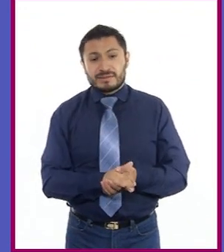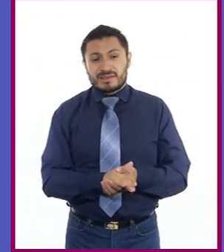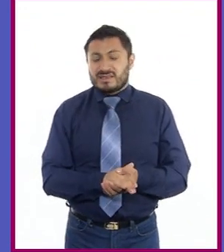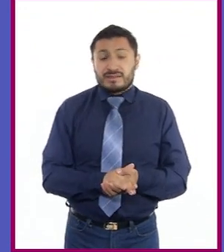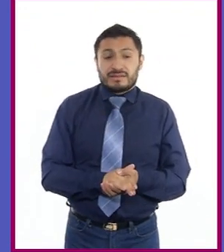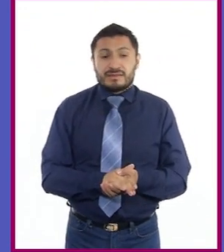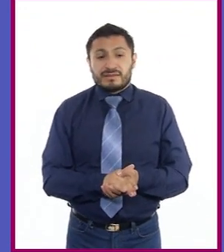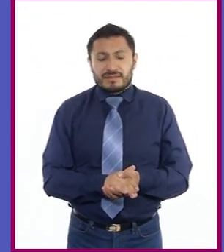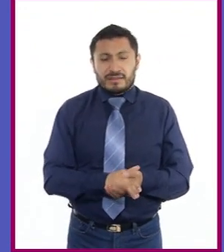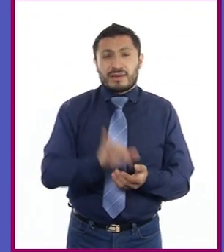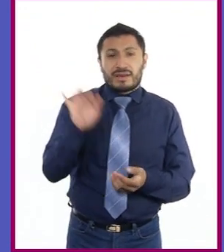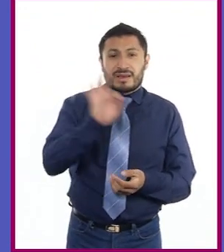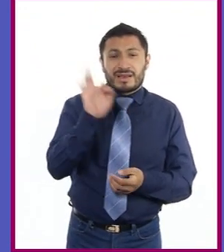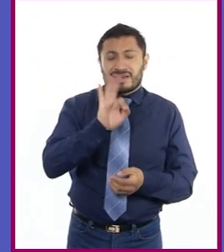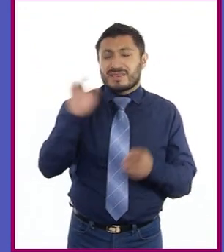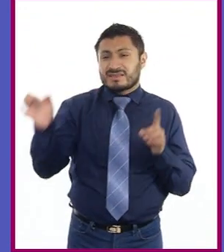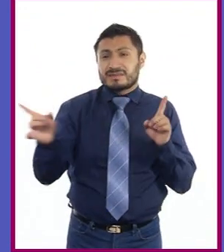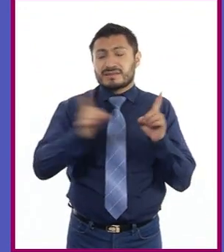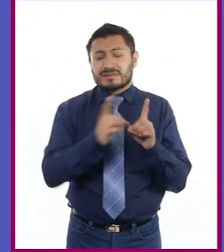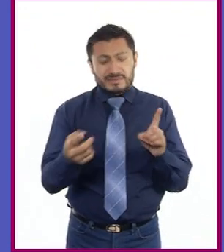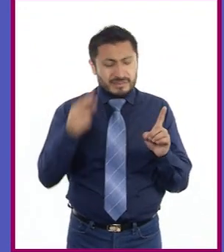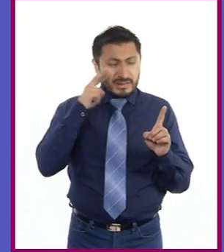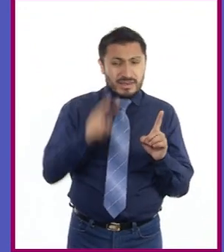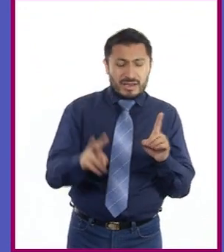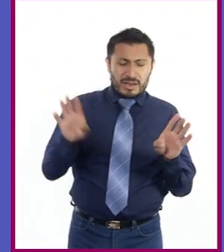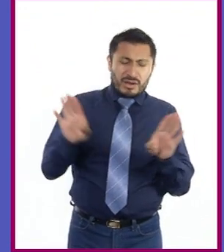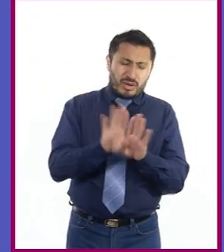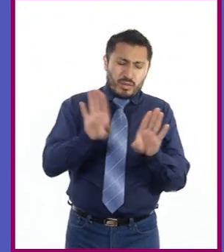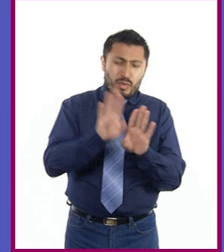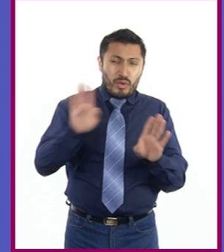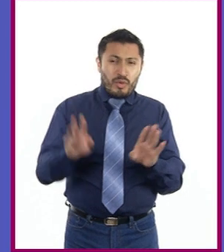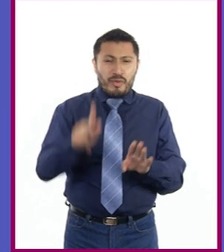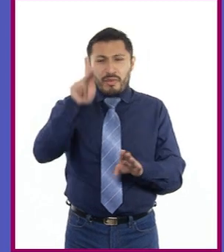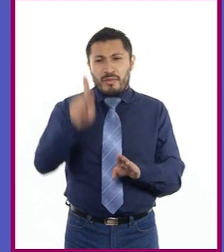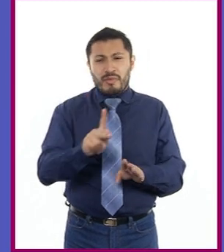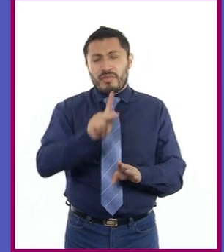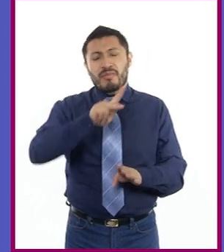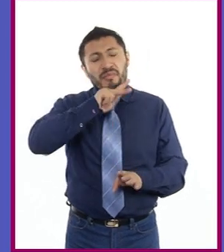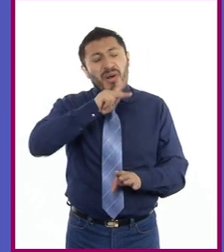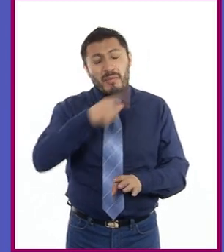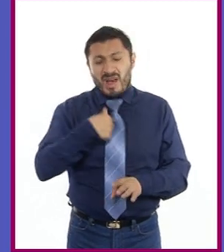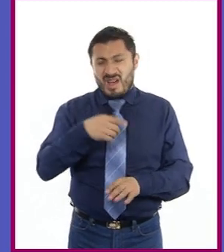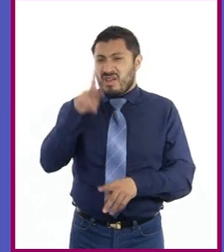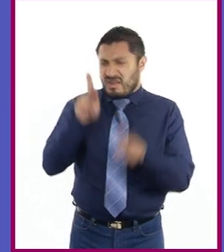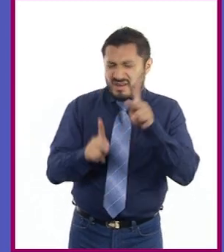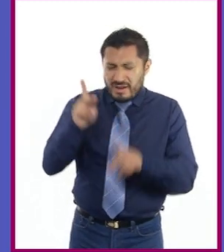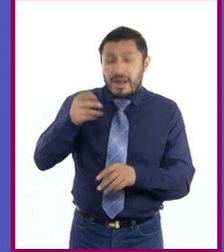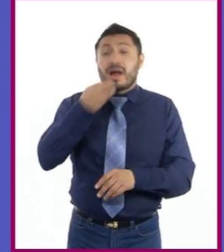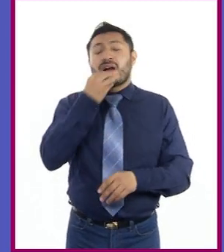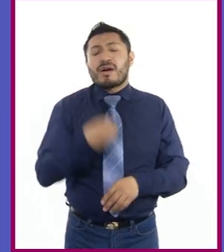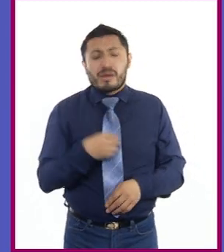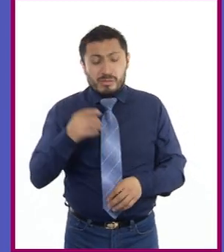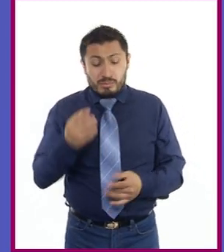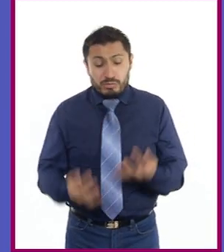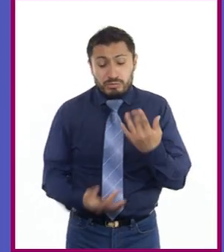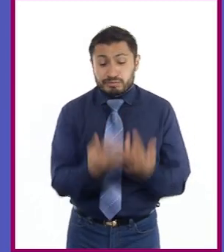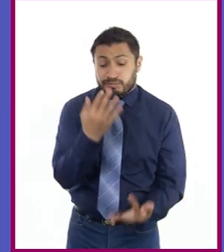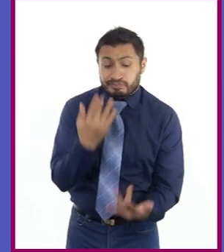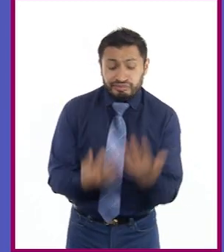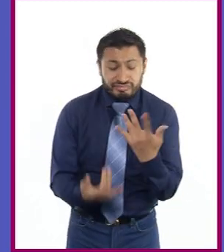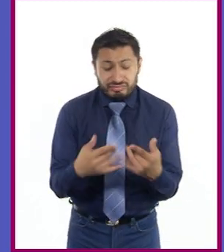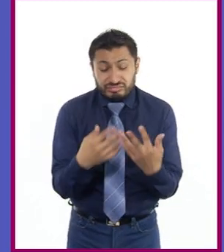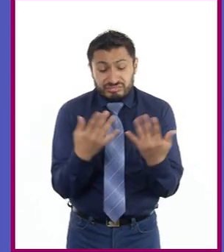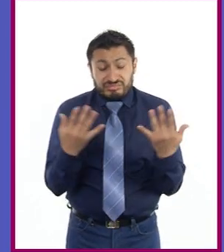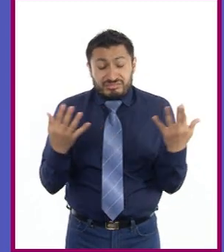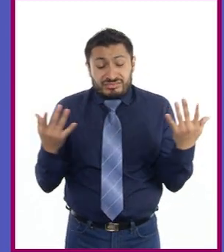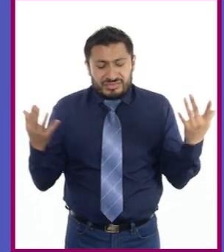Si él se me presentara en la figura de mi noble padre, yo le hablaré. Aunque el infierno mismo, abriendo sus